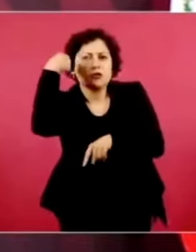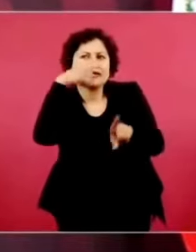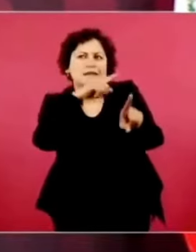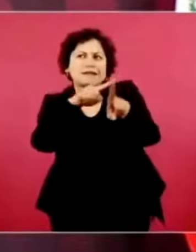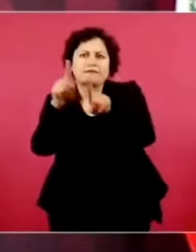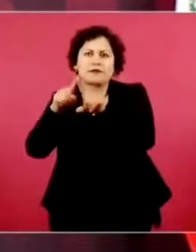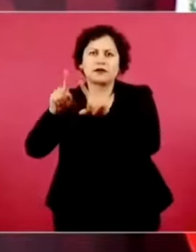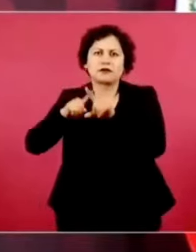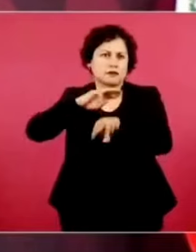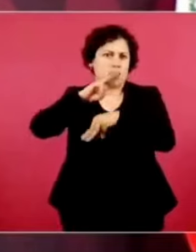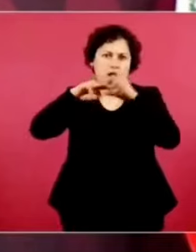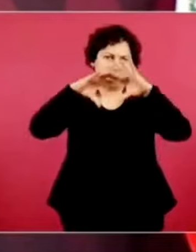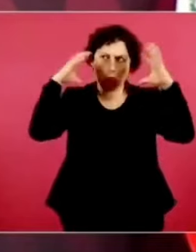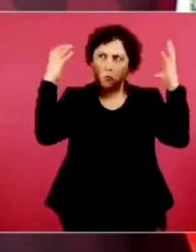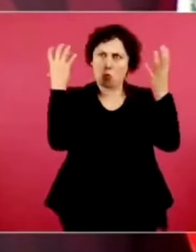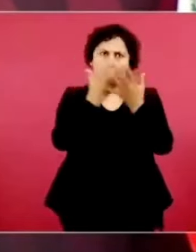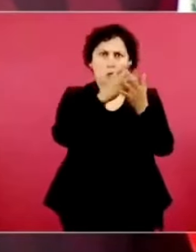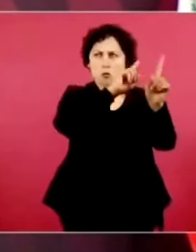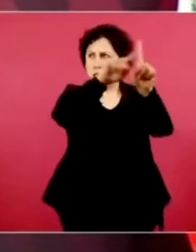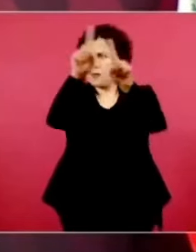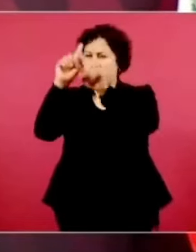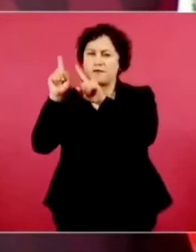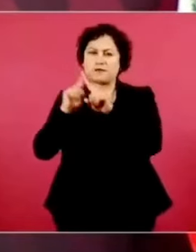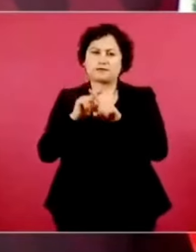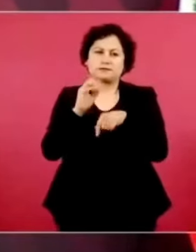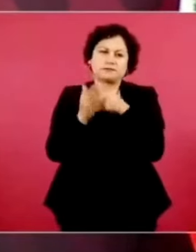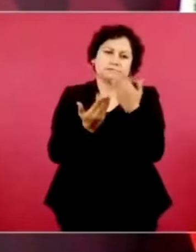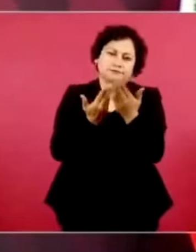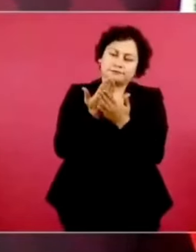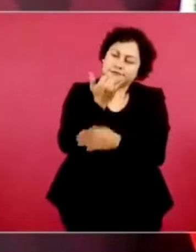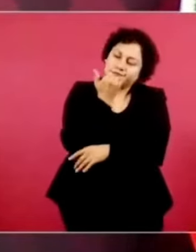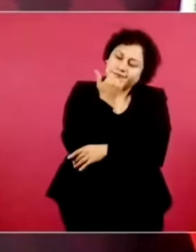pero las enseñanzas de Hidalgo,